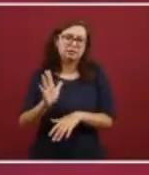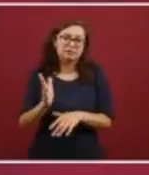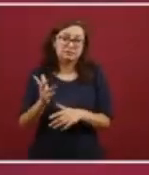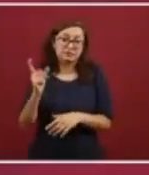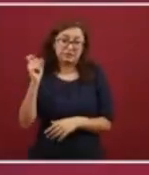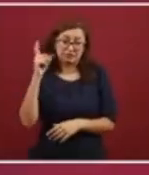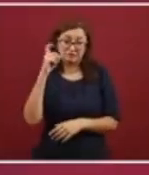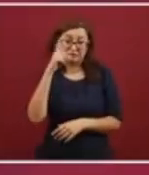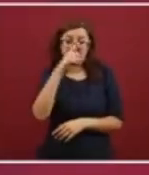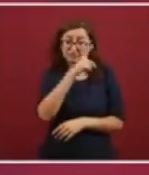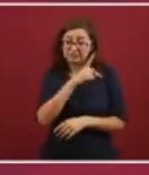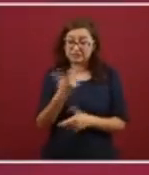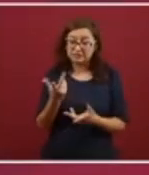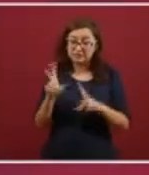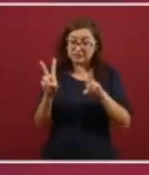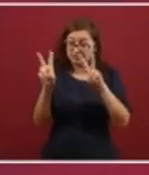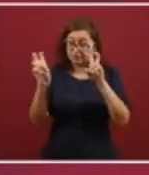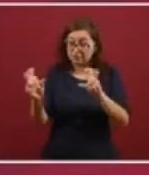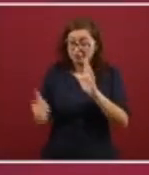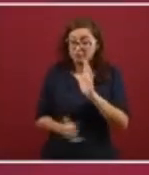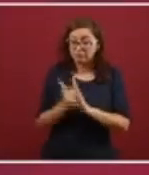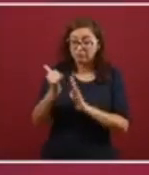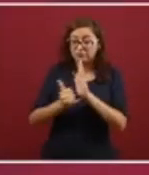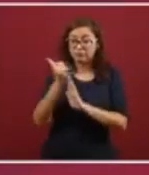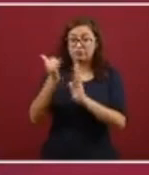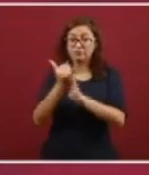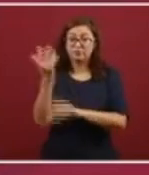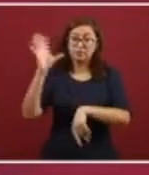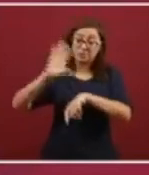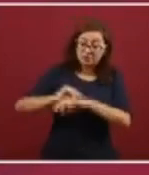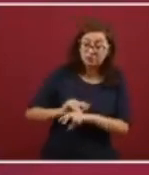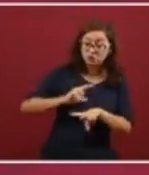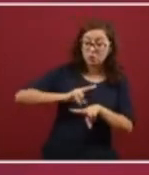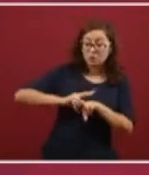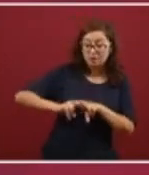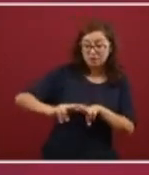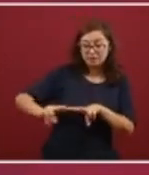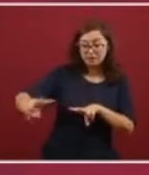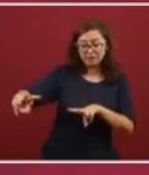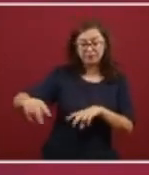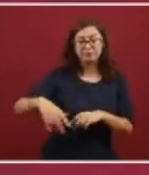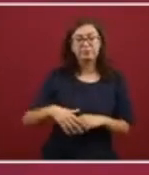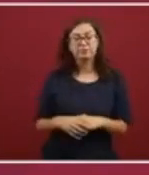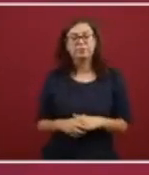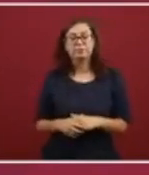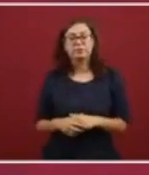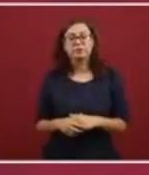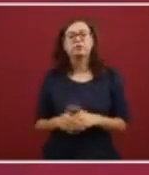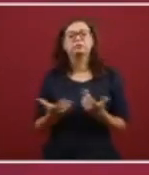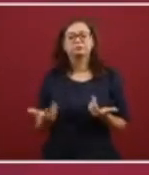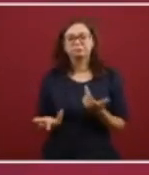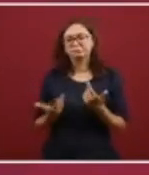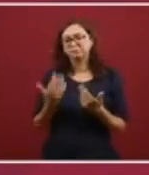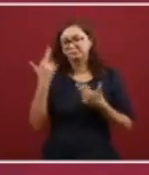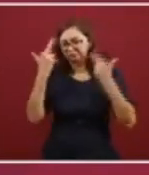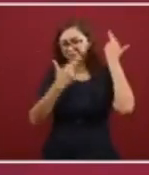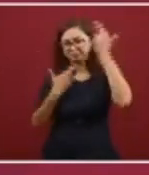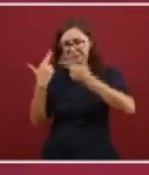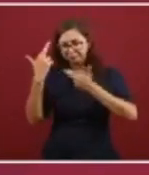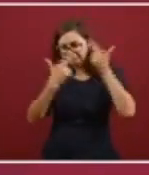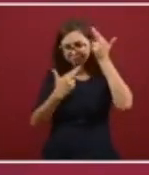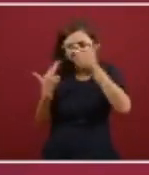complica a veces las obras. Los derechos de vía, se está analizando eso,